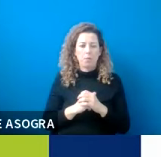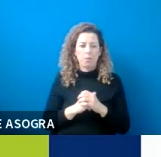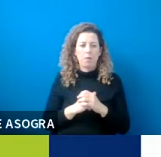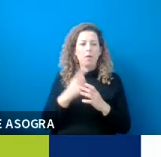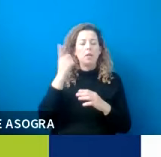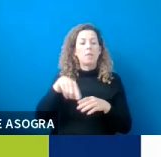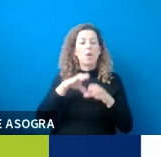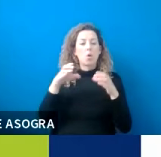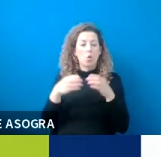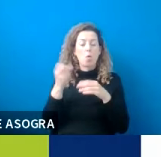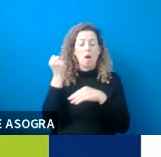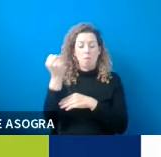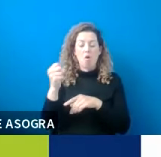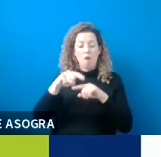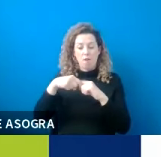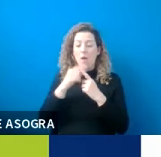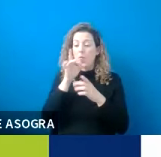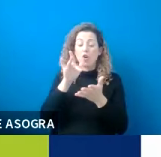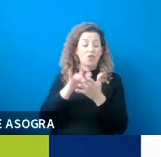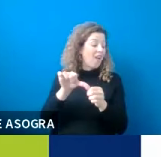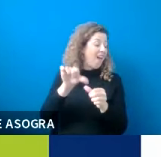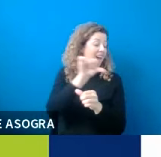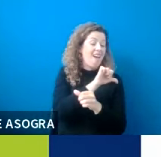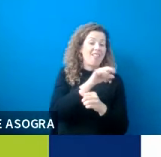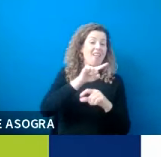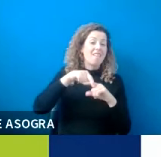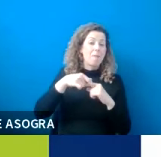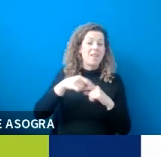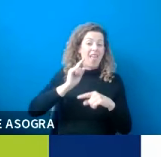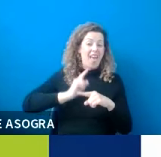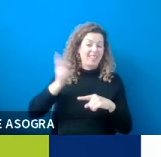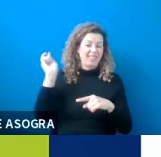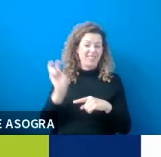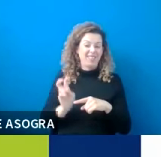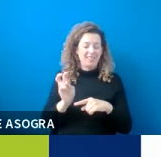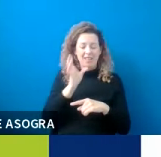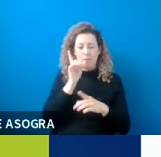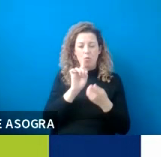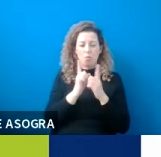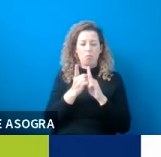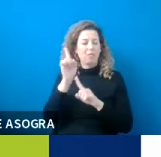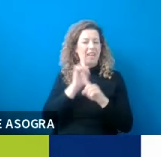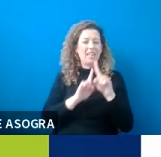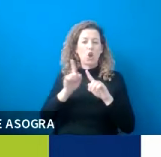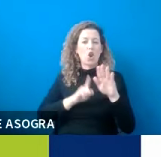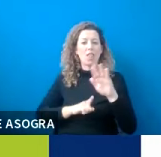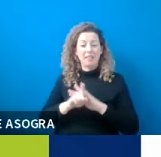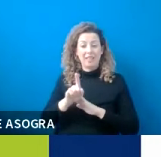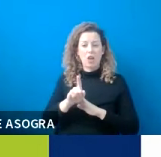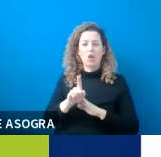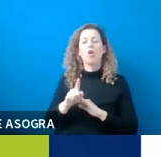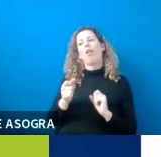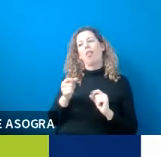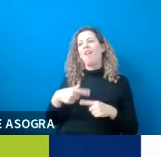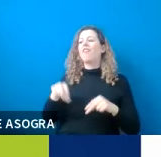grupos de apoyo familiar de familias que acuden a atención temprana con un peque con un trastorno del desarrollo sea cual sea este para que se vayan